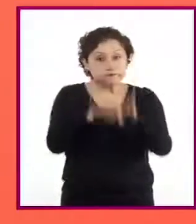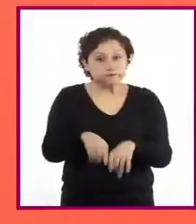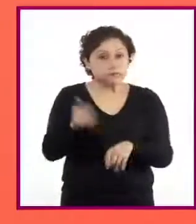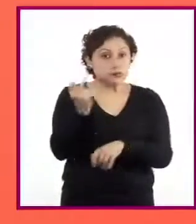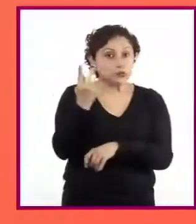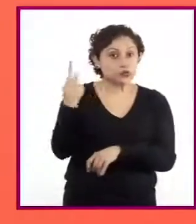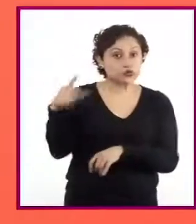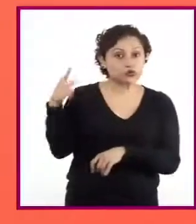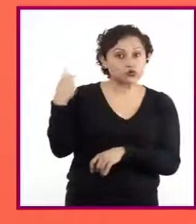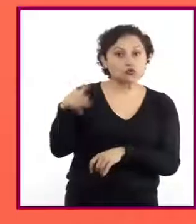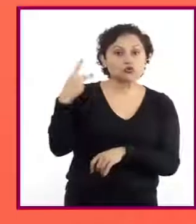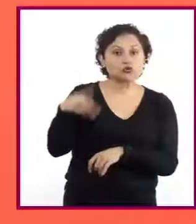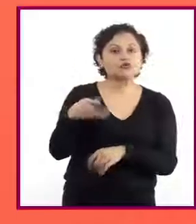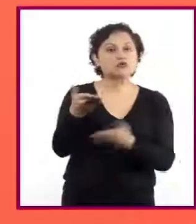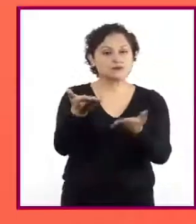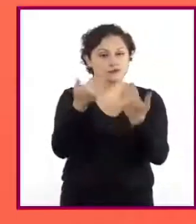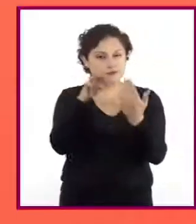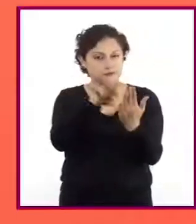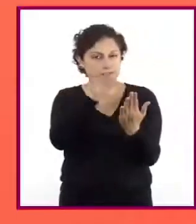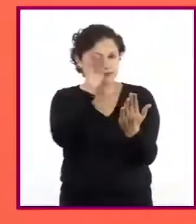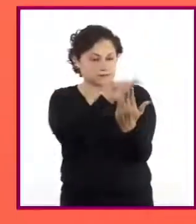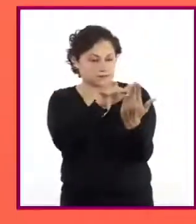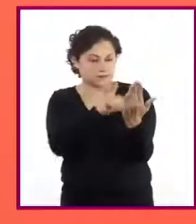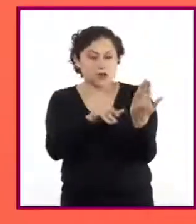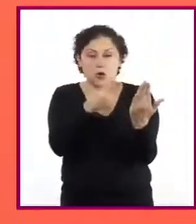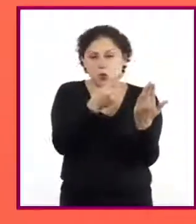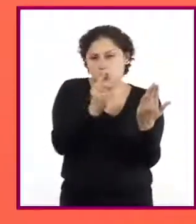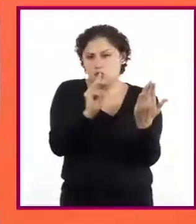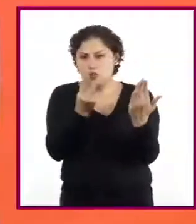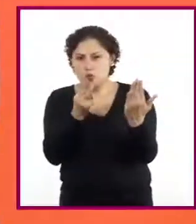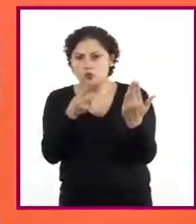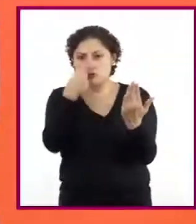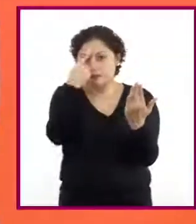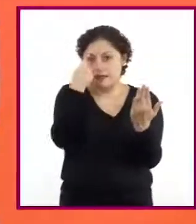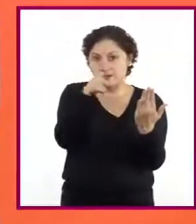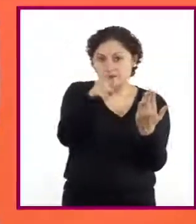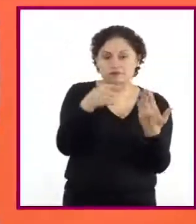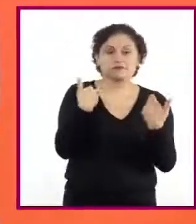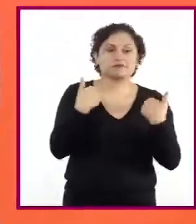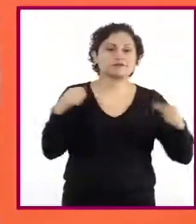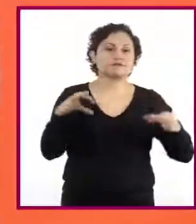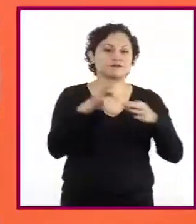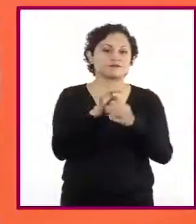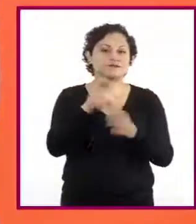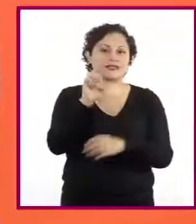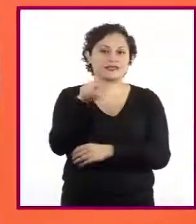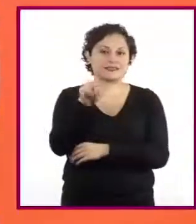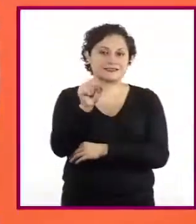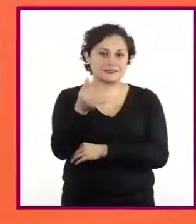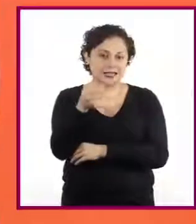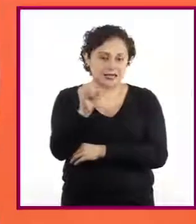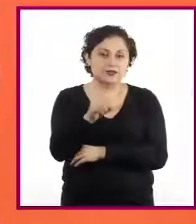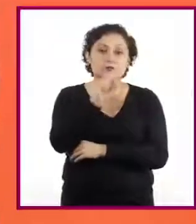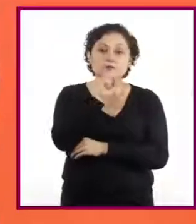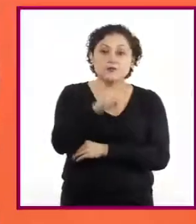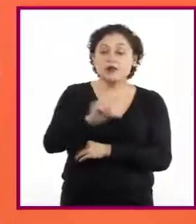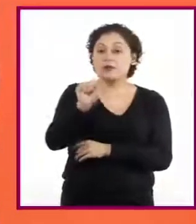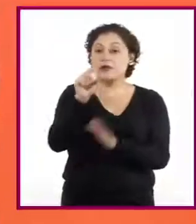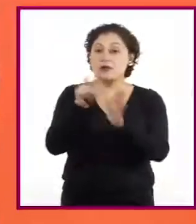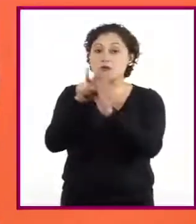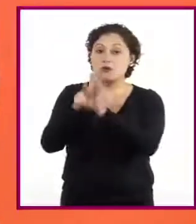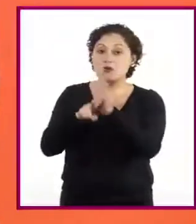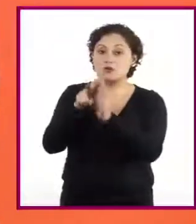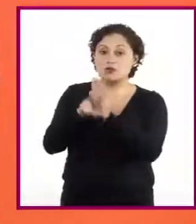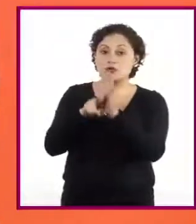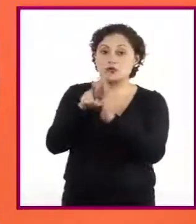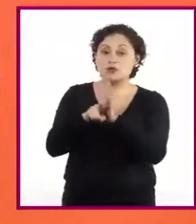menos uno para repasar las características del ensayo. También les sugerimos ver el documental acerca de Rosa